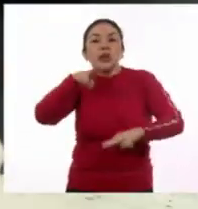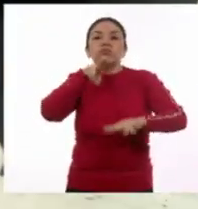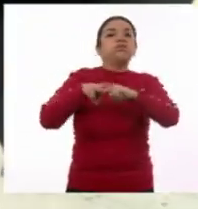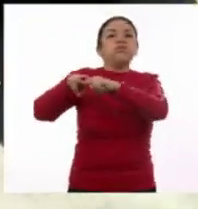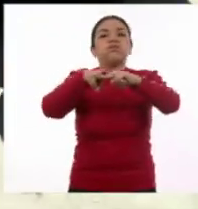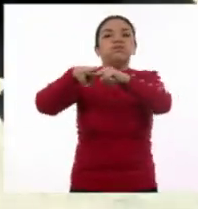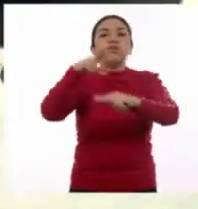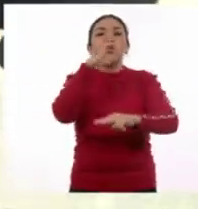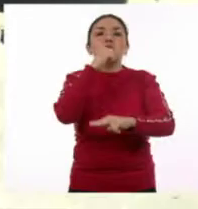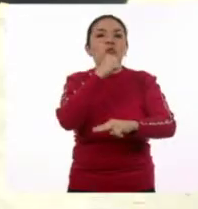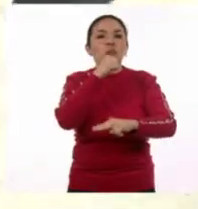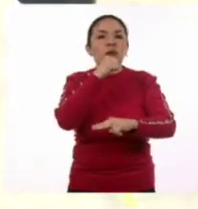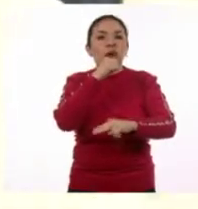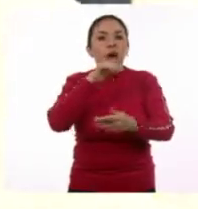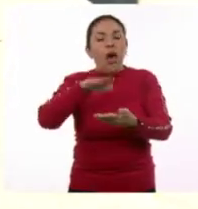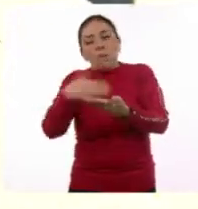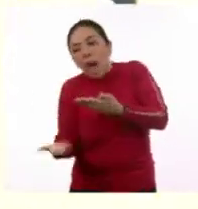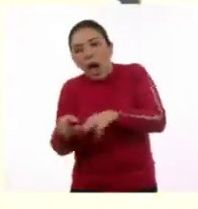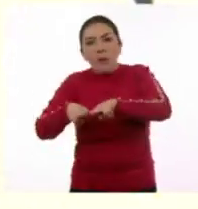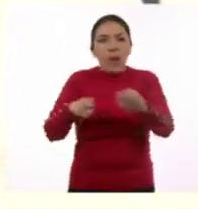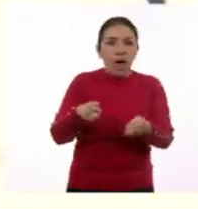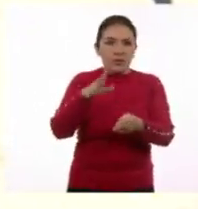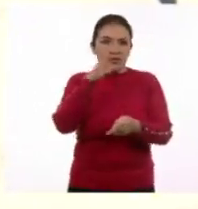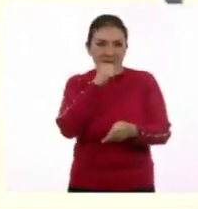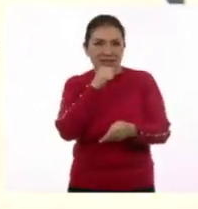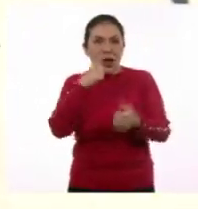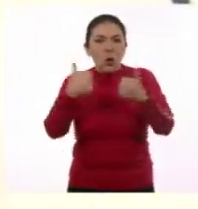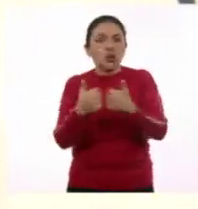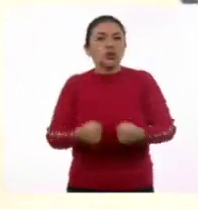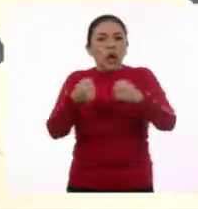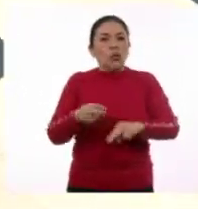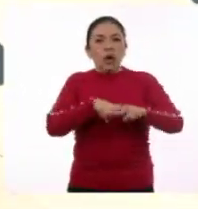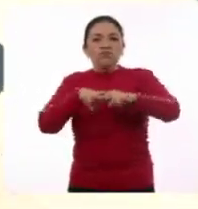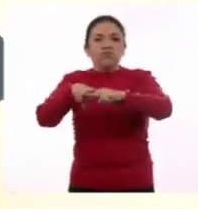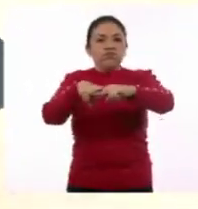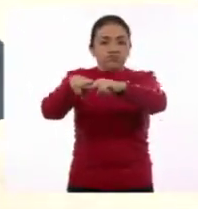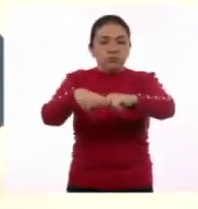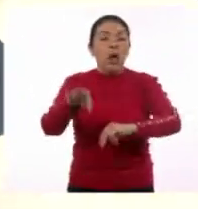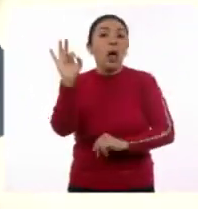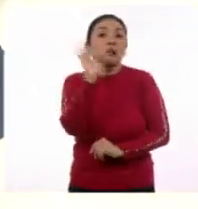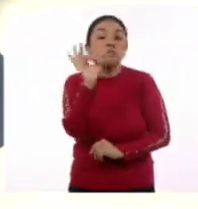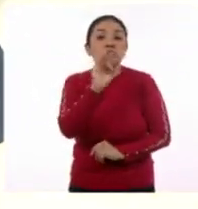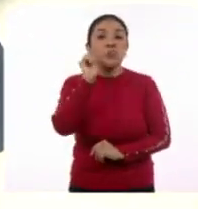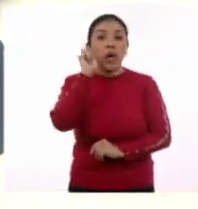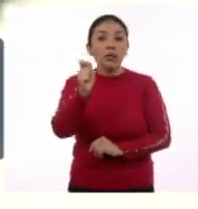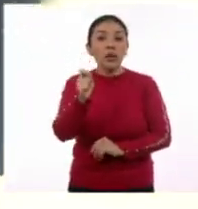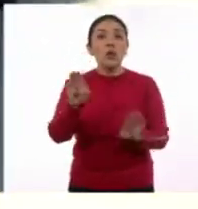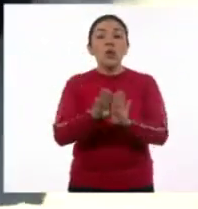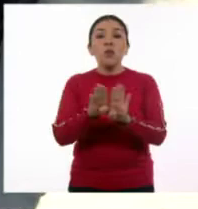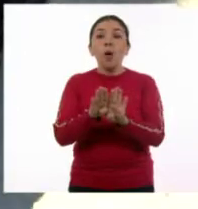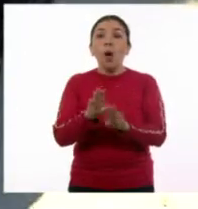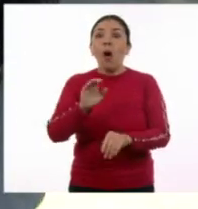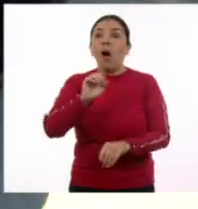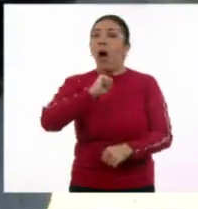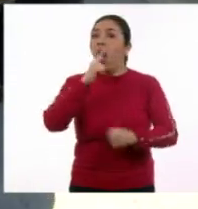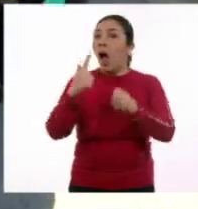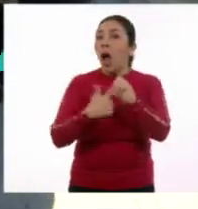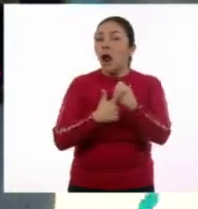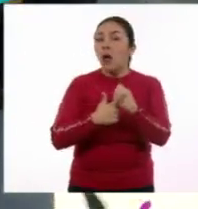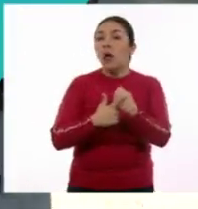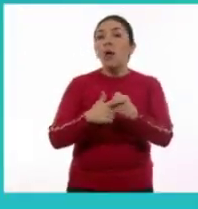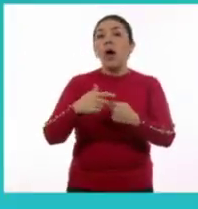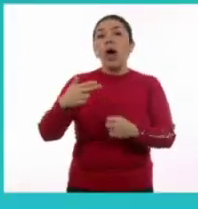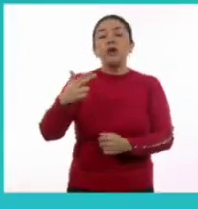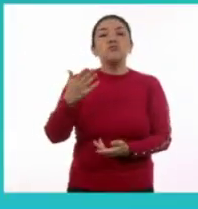paciente siempre va a ir seguro durante la camilla baja también si fuera víctima de alguna lesión